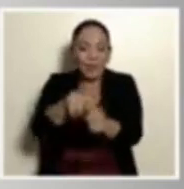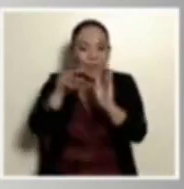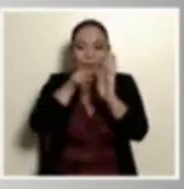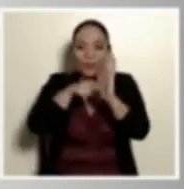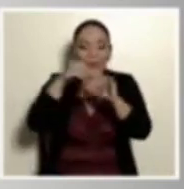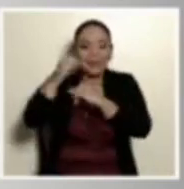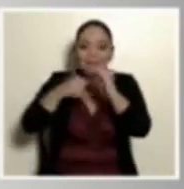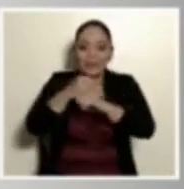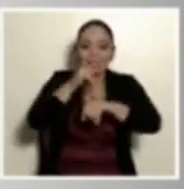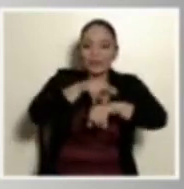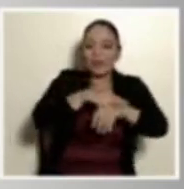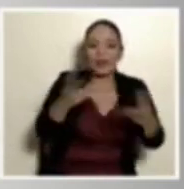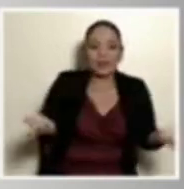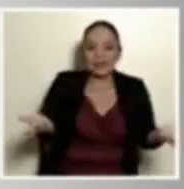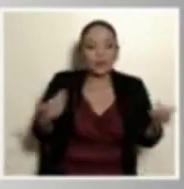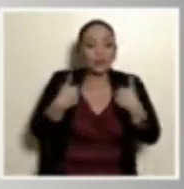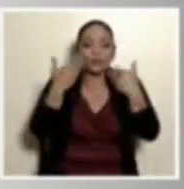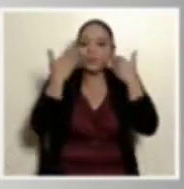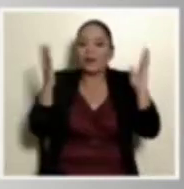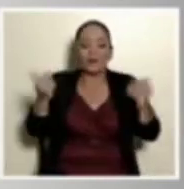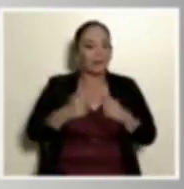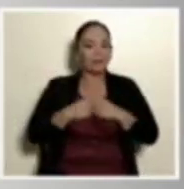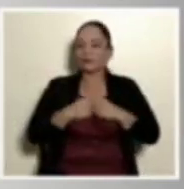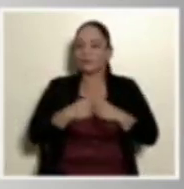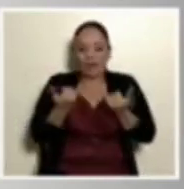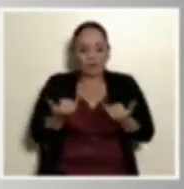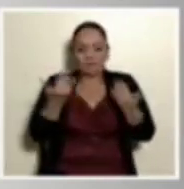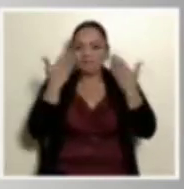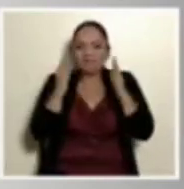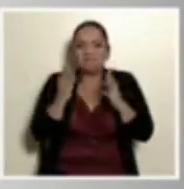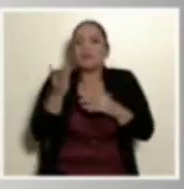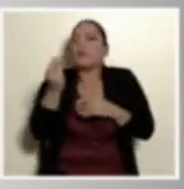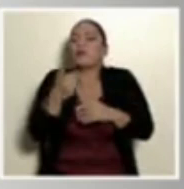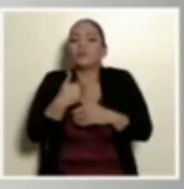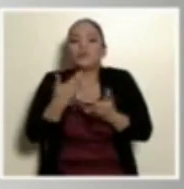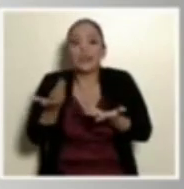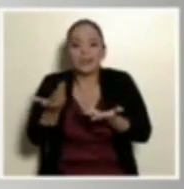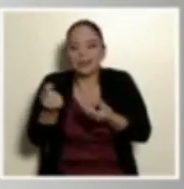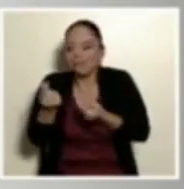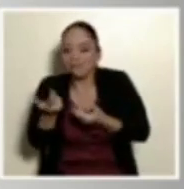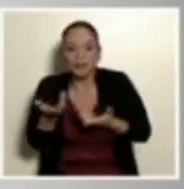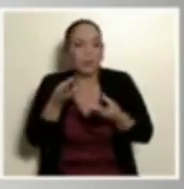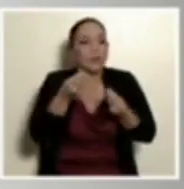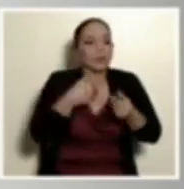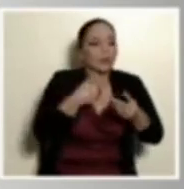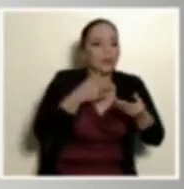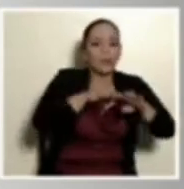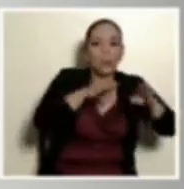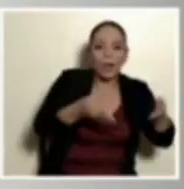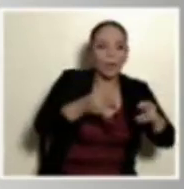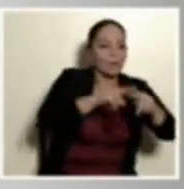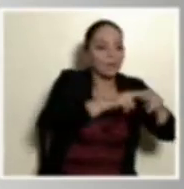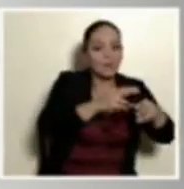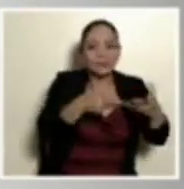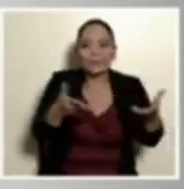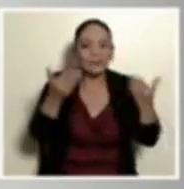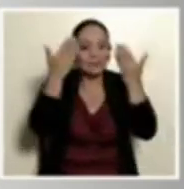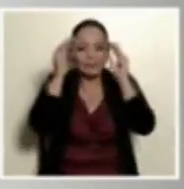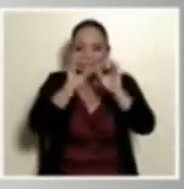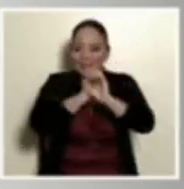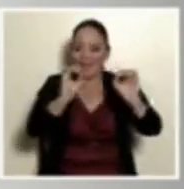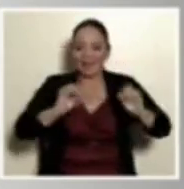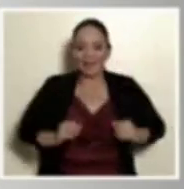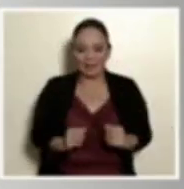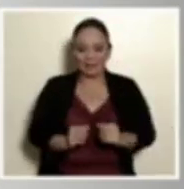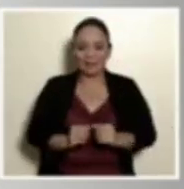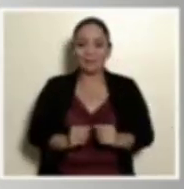sabe qué tenemos en activos e inventarios. Por eso a veces, en ocasiones, ustedes ven noticias,